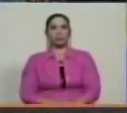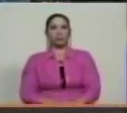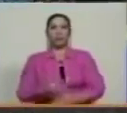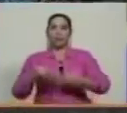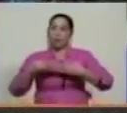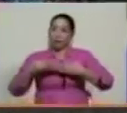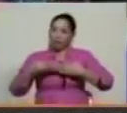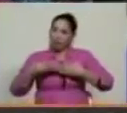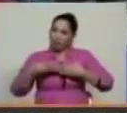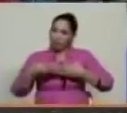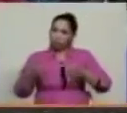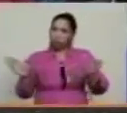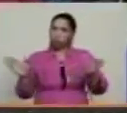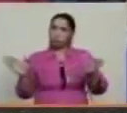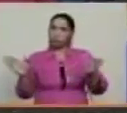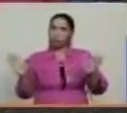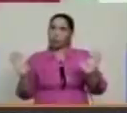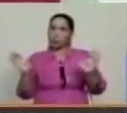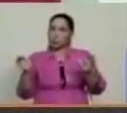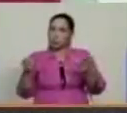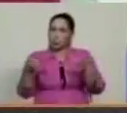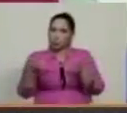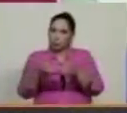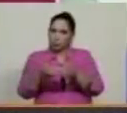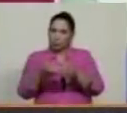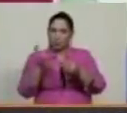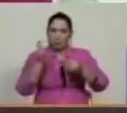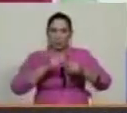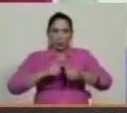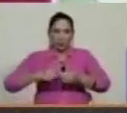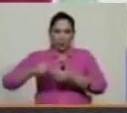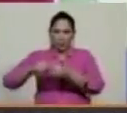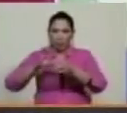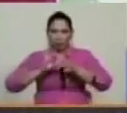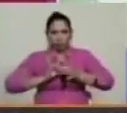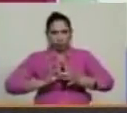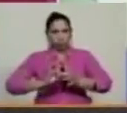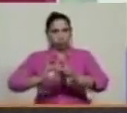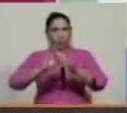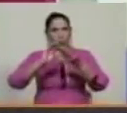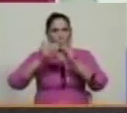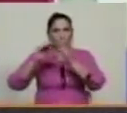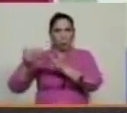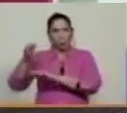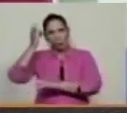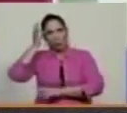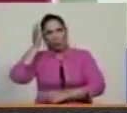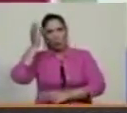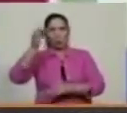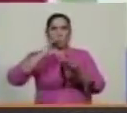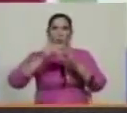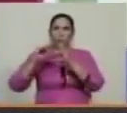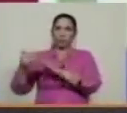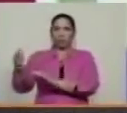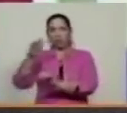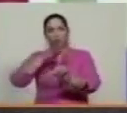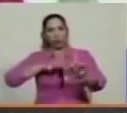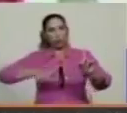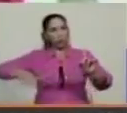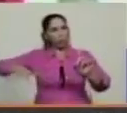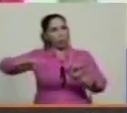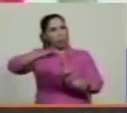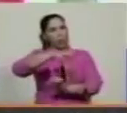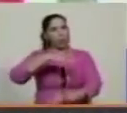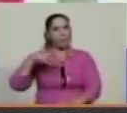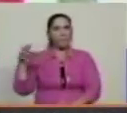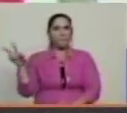las puertas a la conformación y a la consolidación de los consejos comunales y a las comunas en todo el territorio